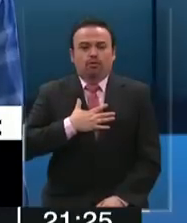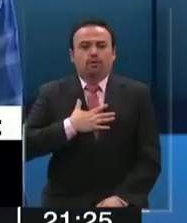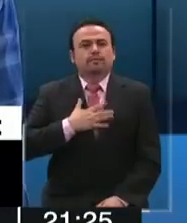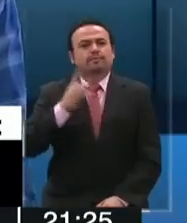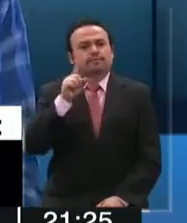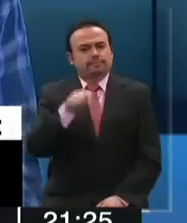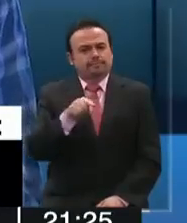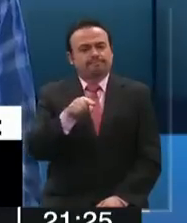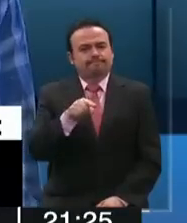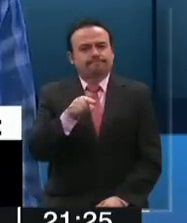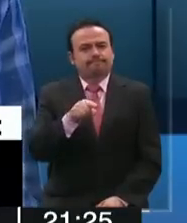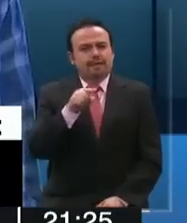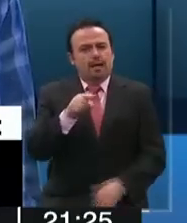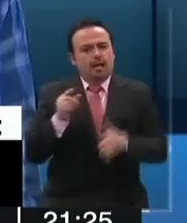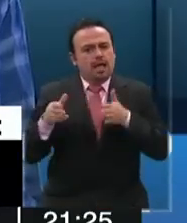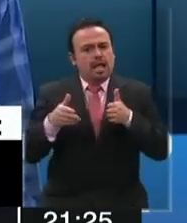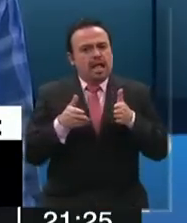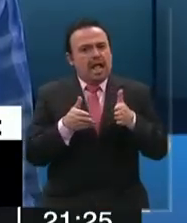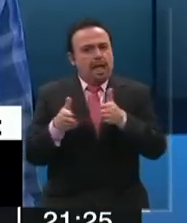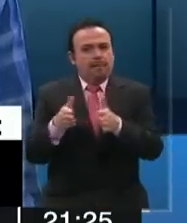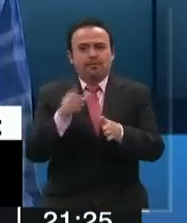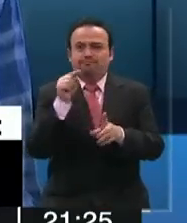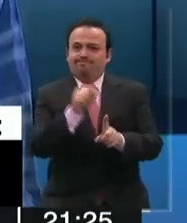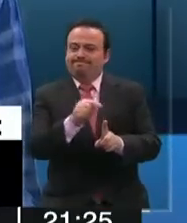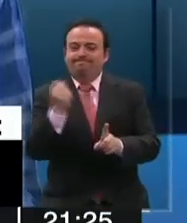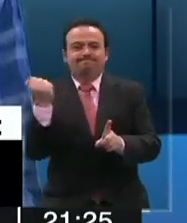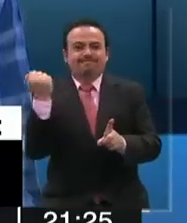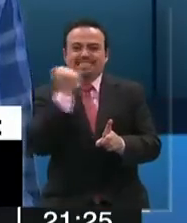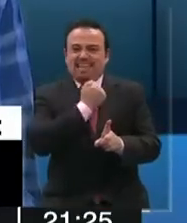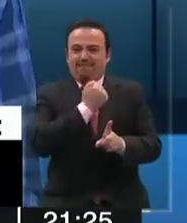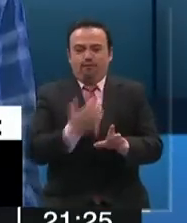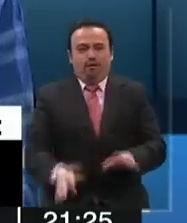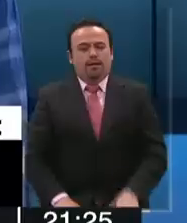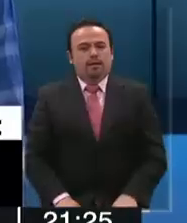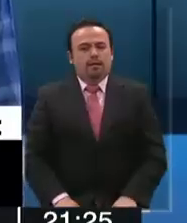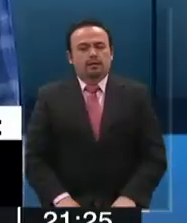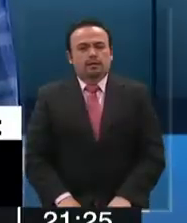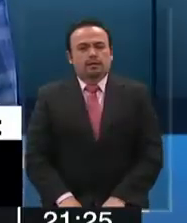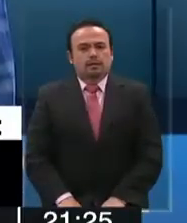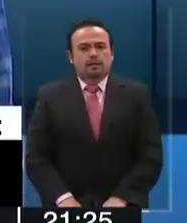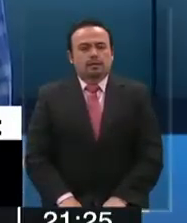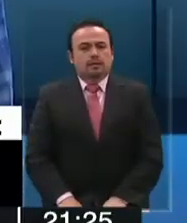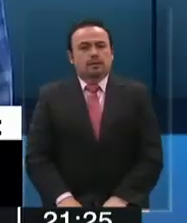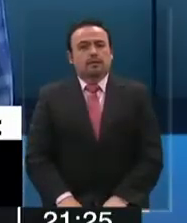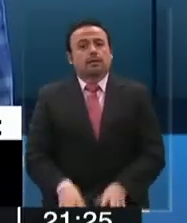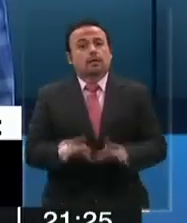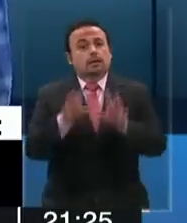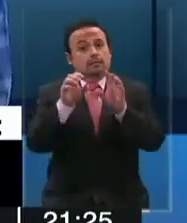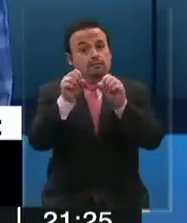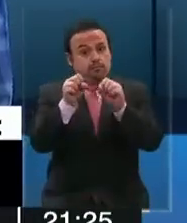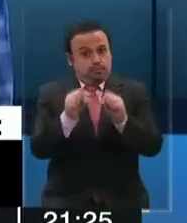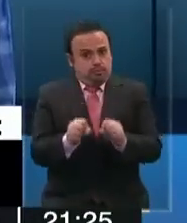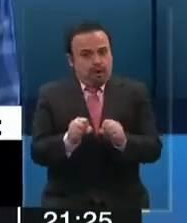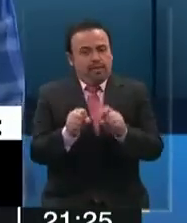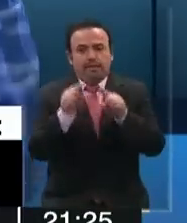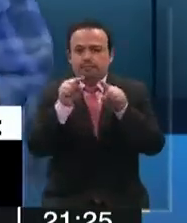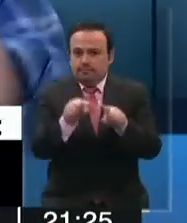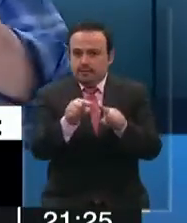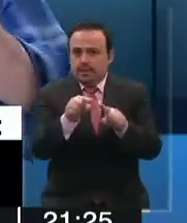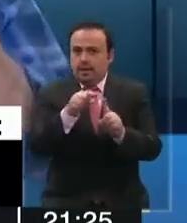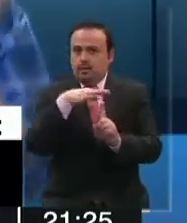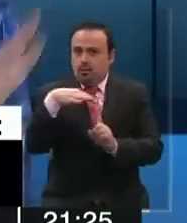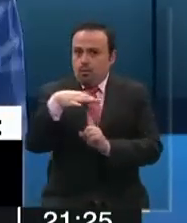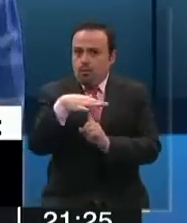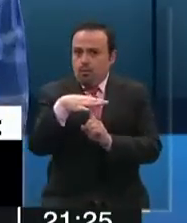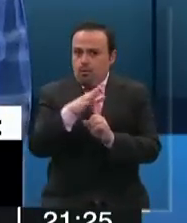ese es un camino equivocado por cuanto puede poner en riesgo el